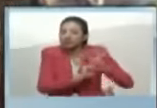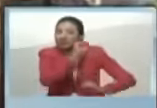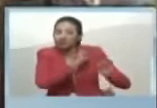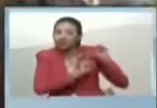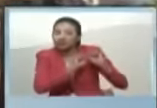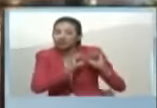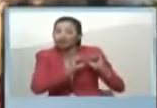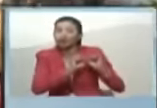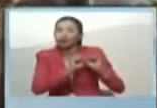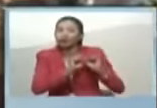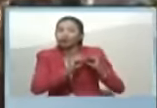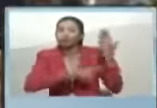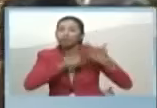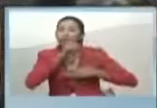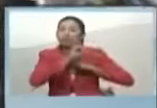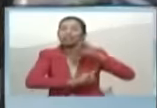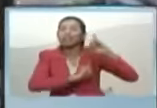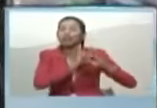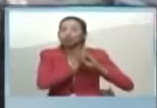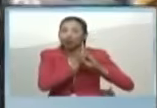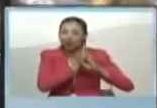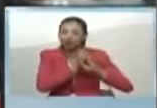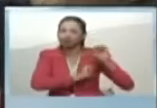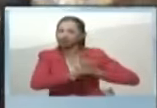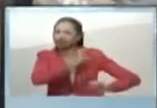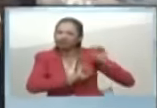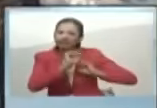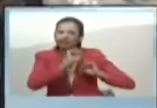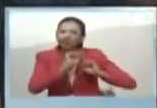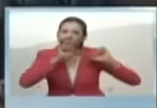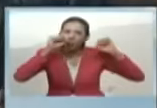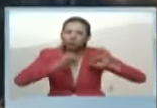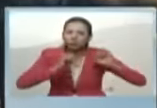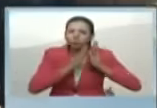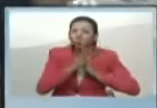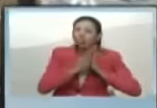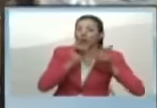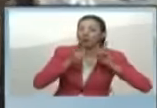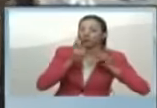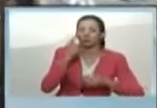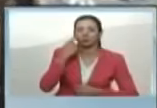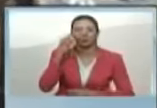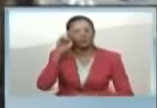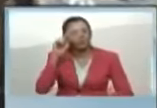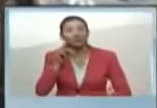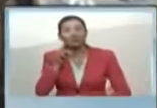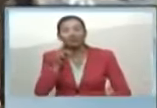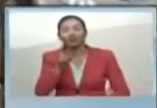burocrática internacional. Y logramos, entre otras cosas,